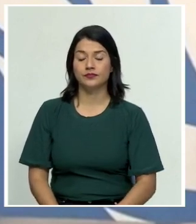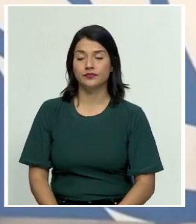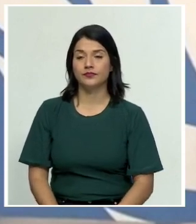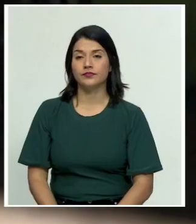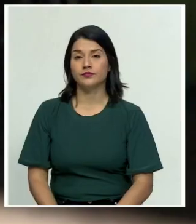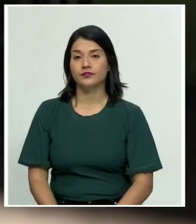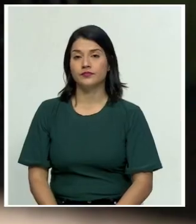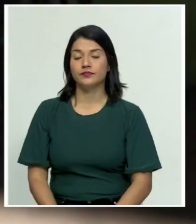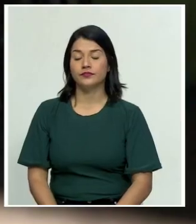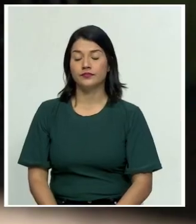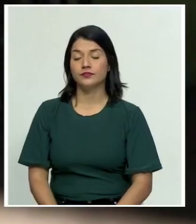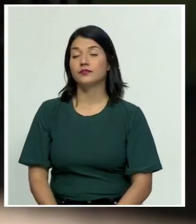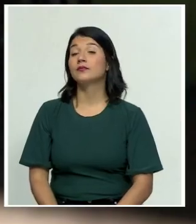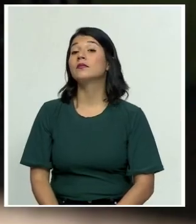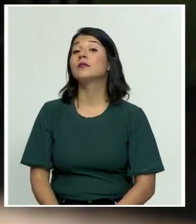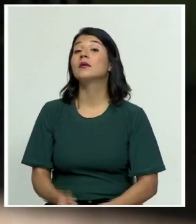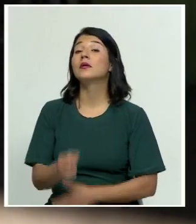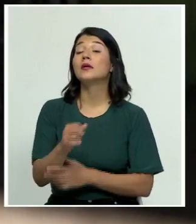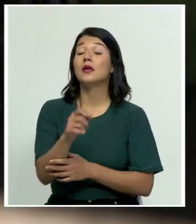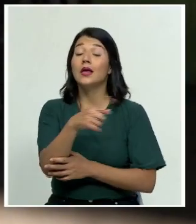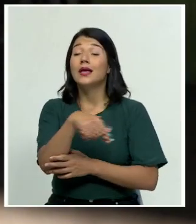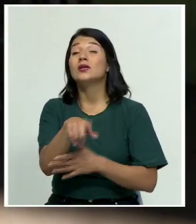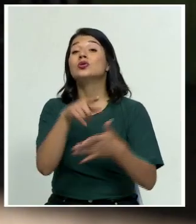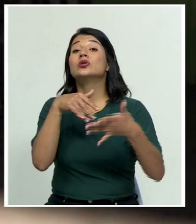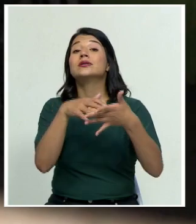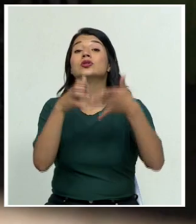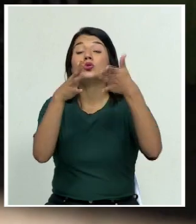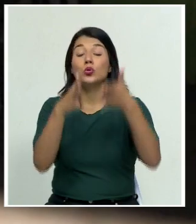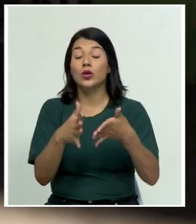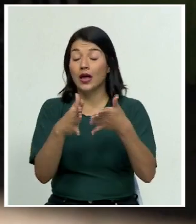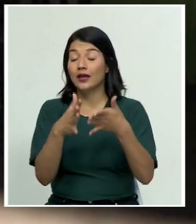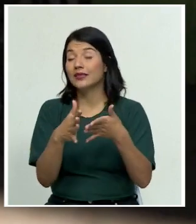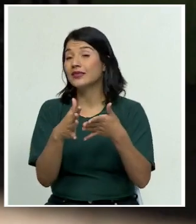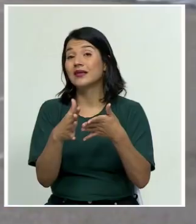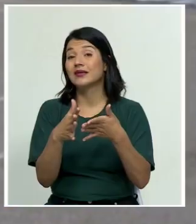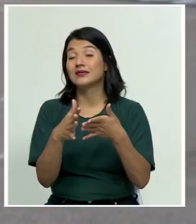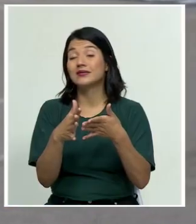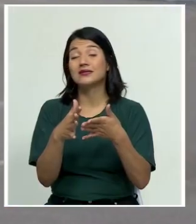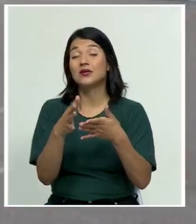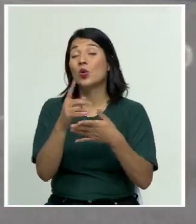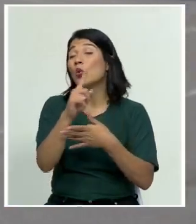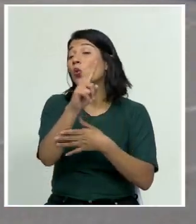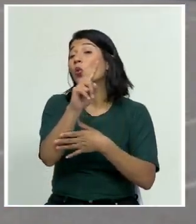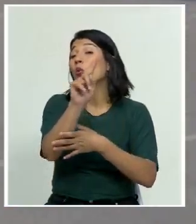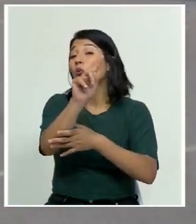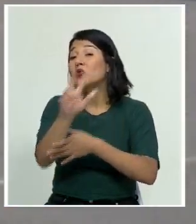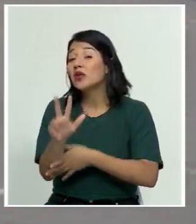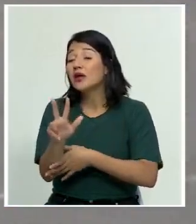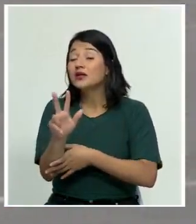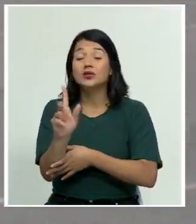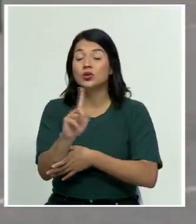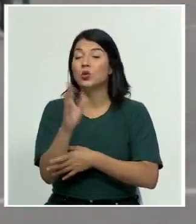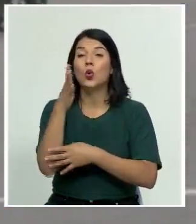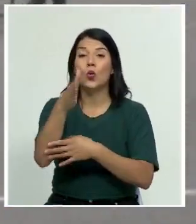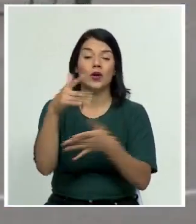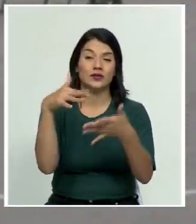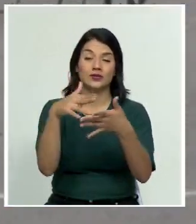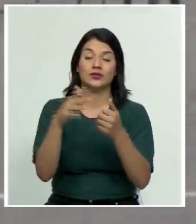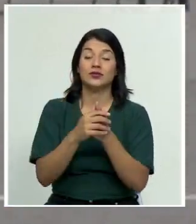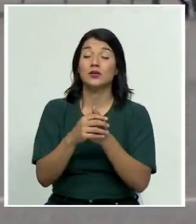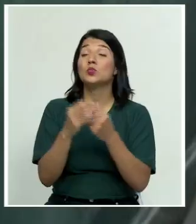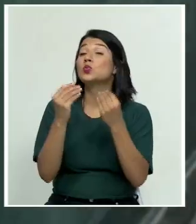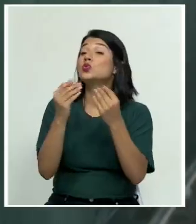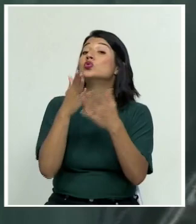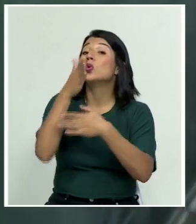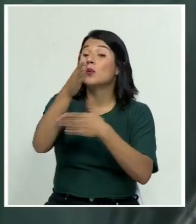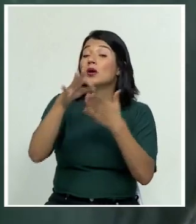Childbirth. Un tercio de esos alumnos están completamente desescolarizados y más de la mitad van a la escuela sin lograr alcanzar un nivel de